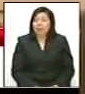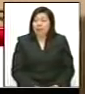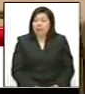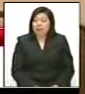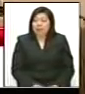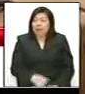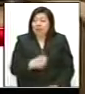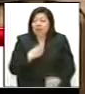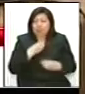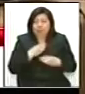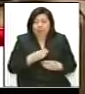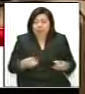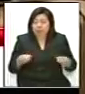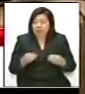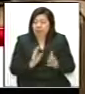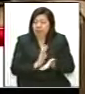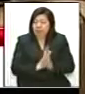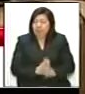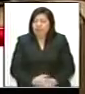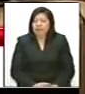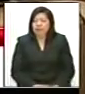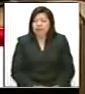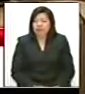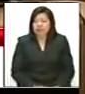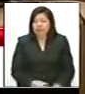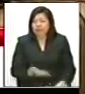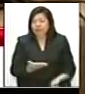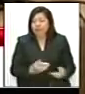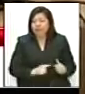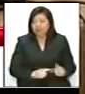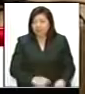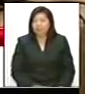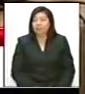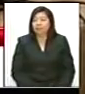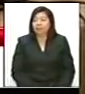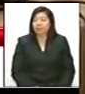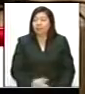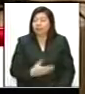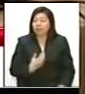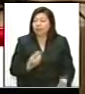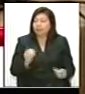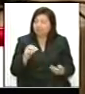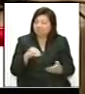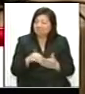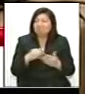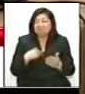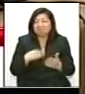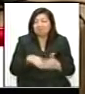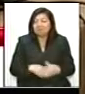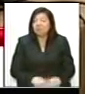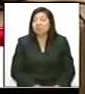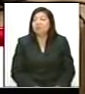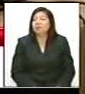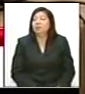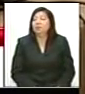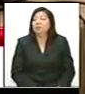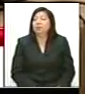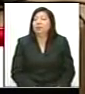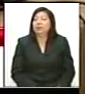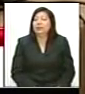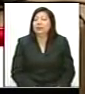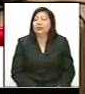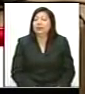Yo no soy miembro de esta comisión, probablemente en algún día podamos estar, pero el motivo